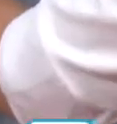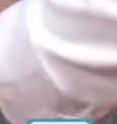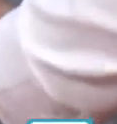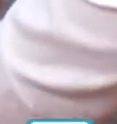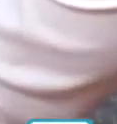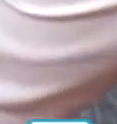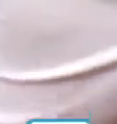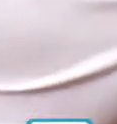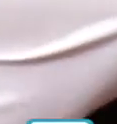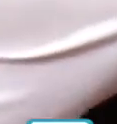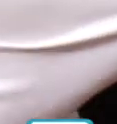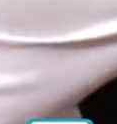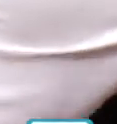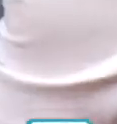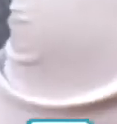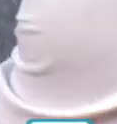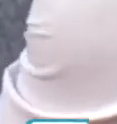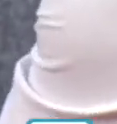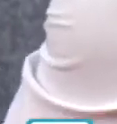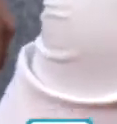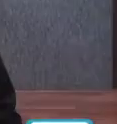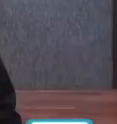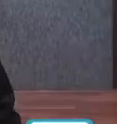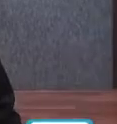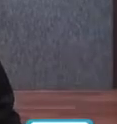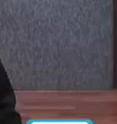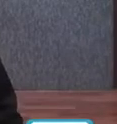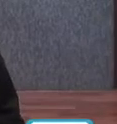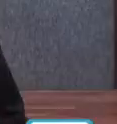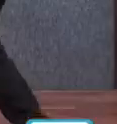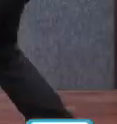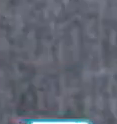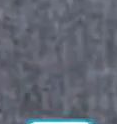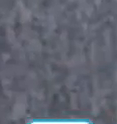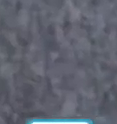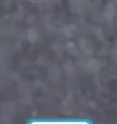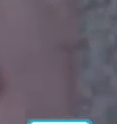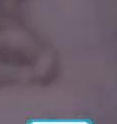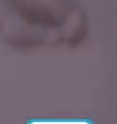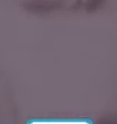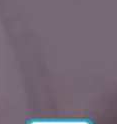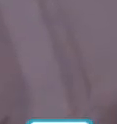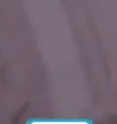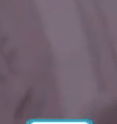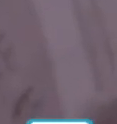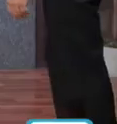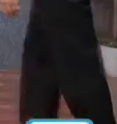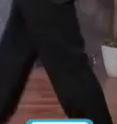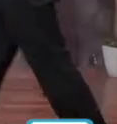solo guardamos acá. Ahora tienes que checarlo bien, bien, bien, Ay, bien, no. bien. Si algo se quedó por ahí, A mí no me vaya a hacer